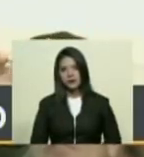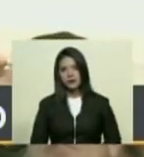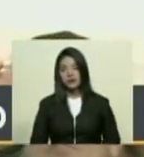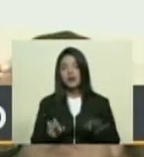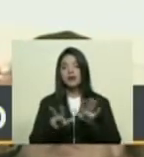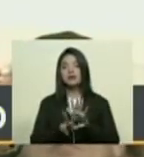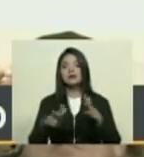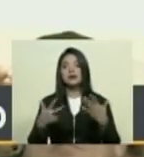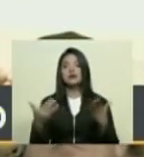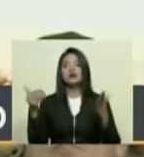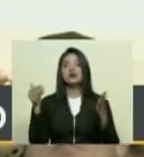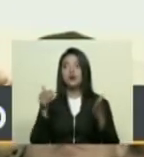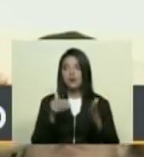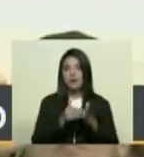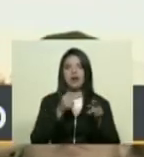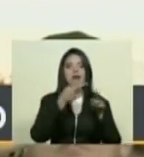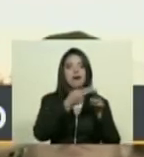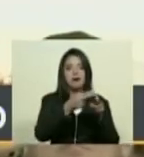18.000 créditos,